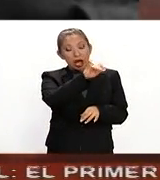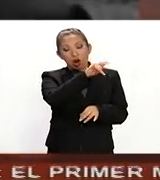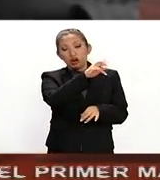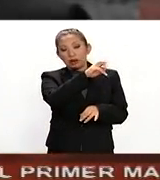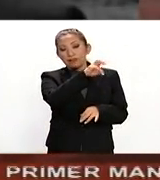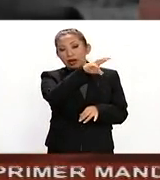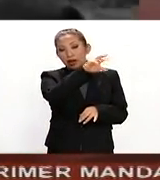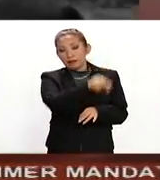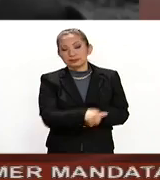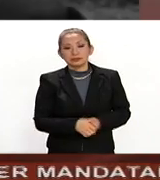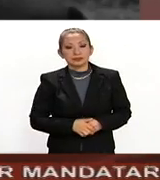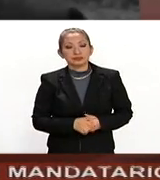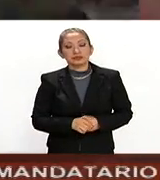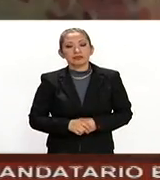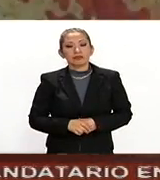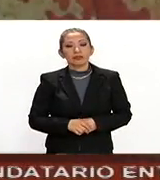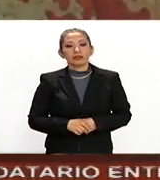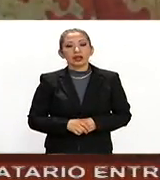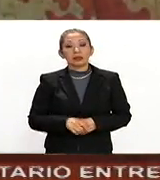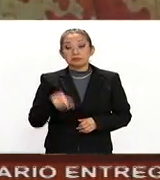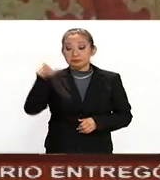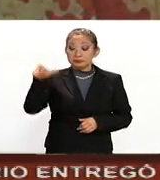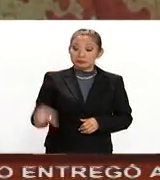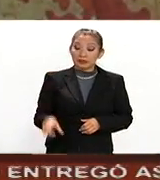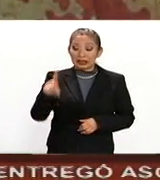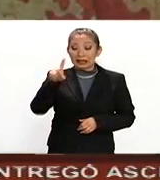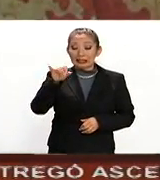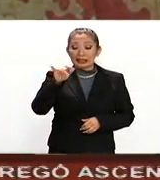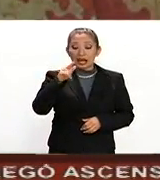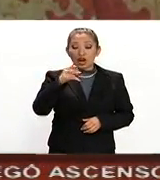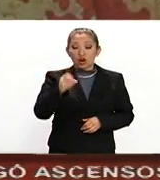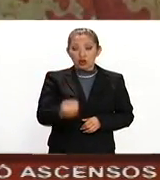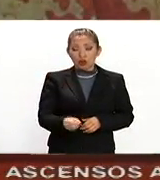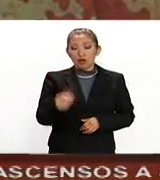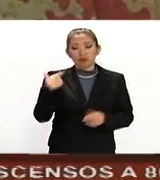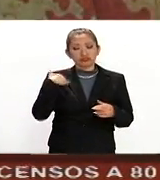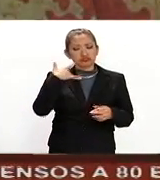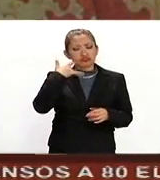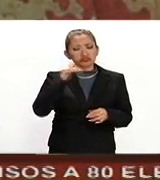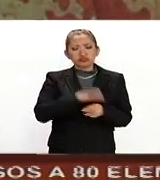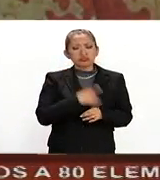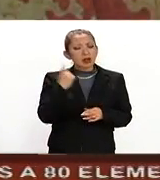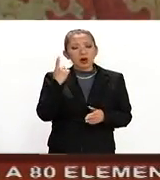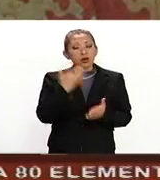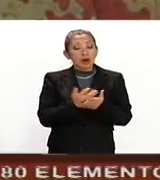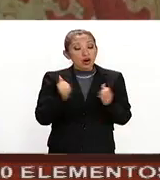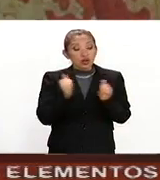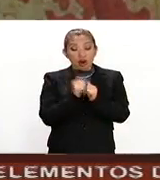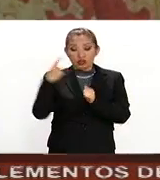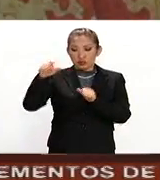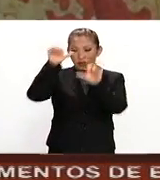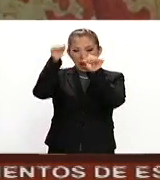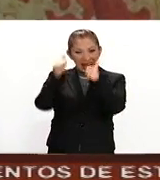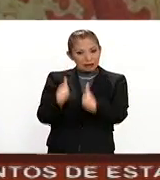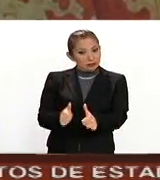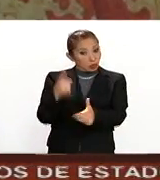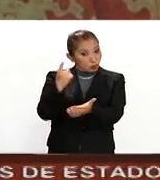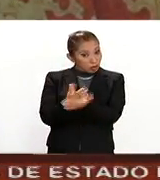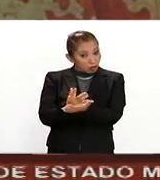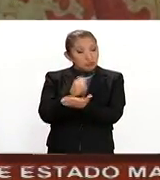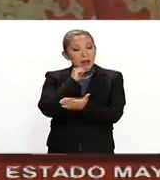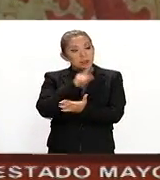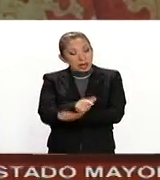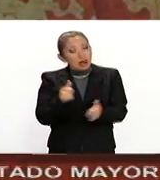Rivera. Y Diego Rivera luchó no solamente a través de su arte,